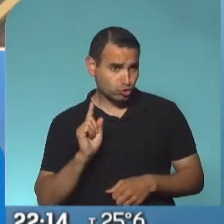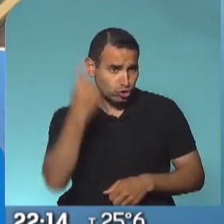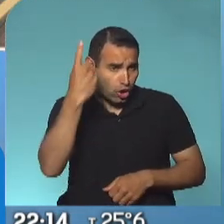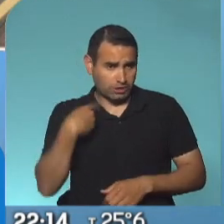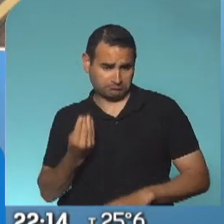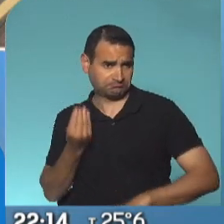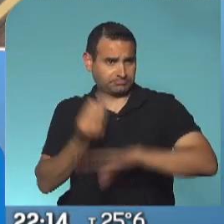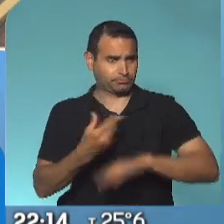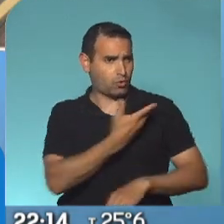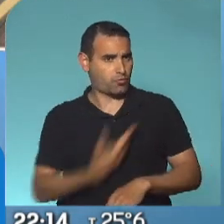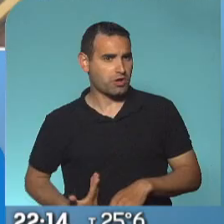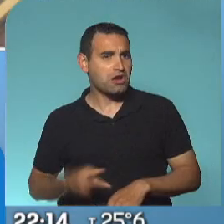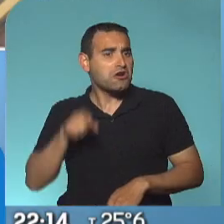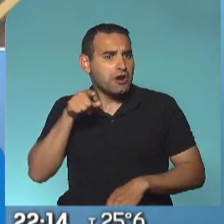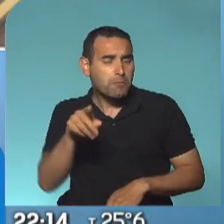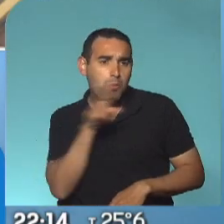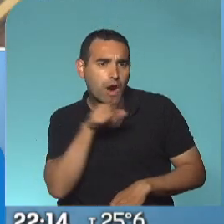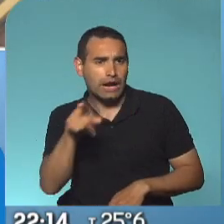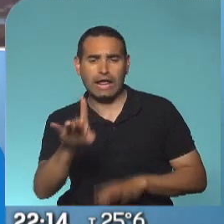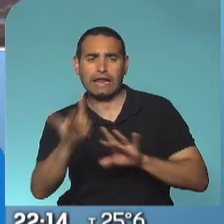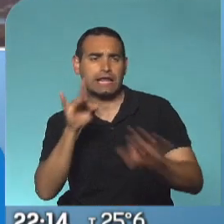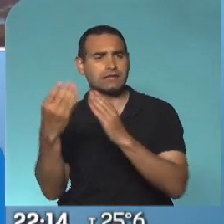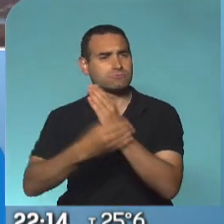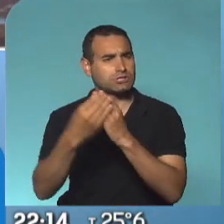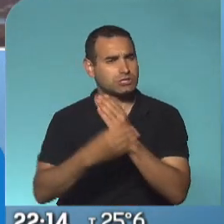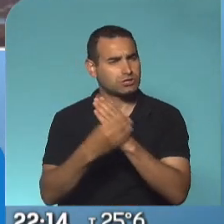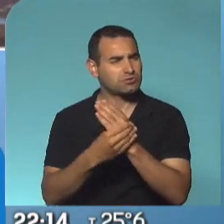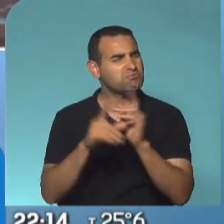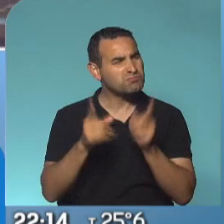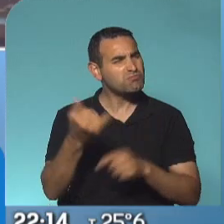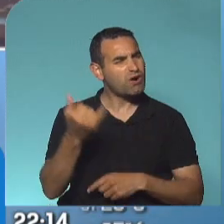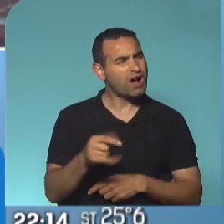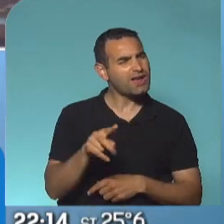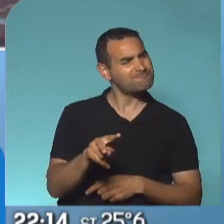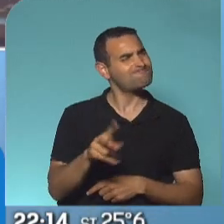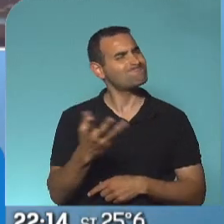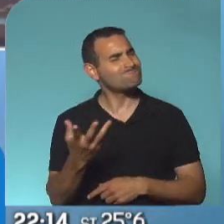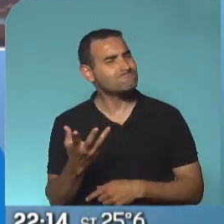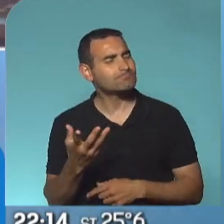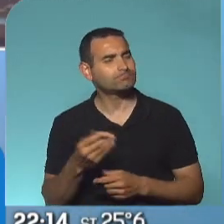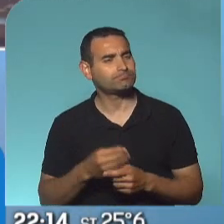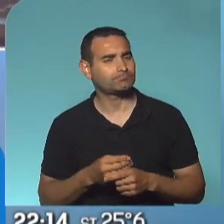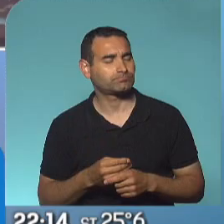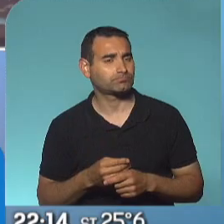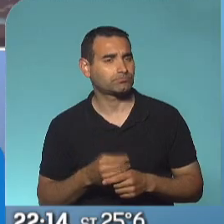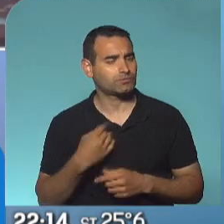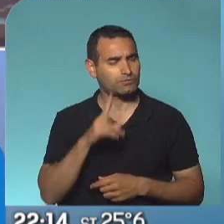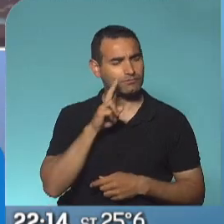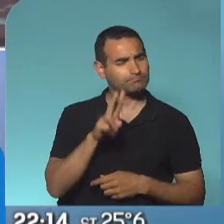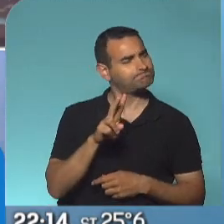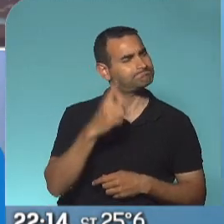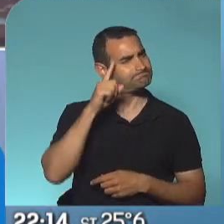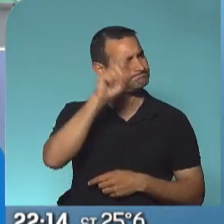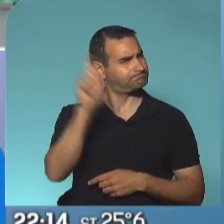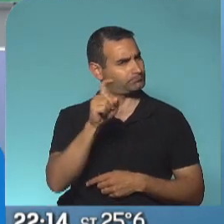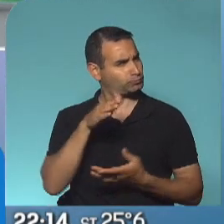que designó un conjunto de ministros, y ahí hay otra variable importante que nos permite hacer una pregunta sobre